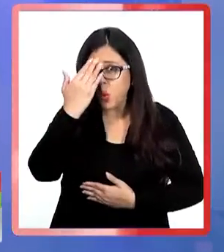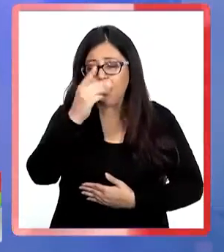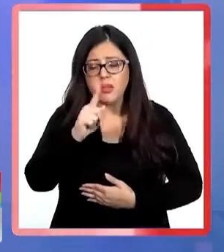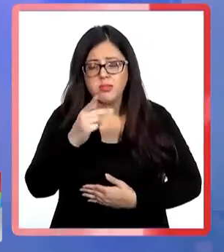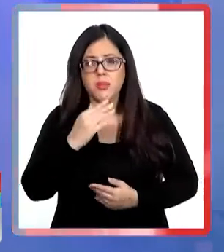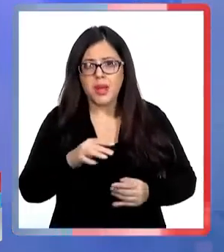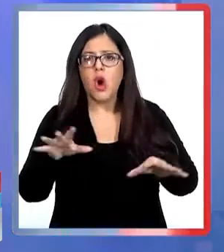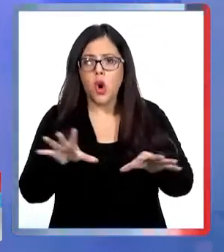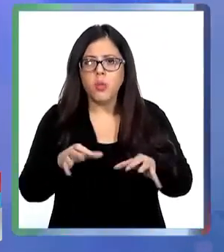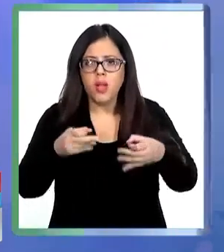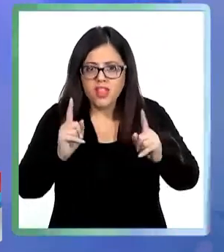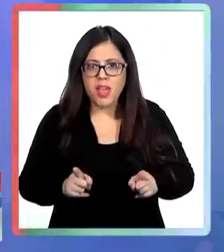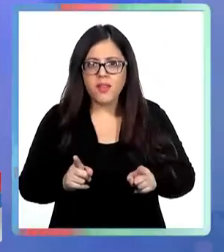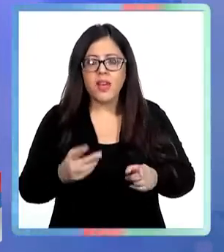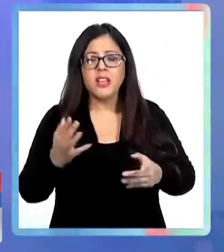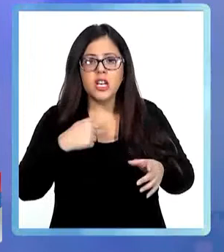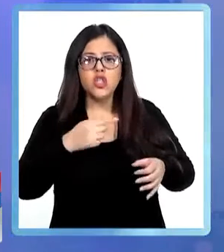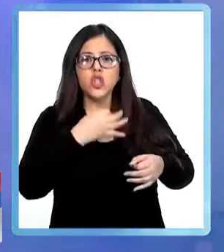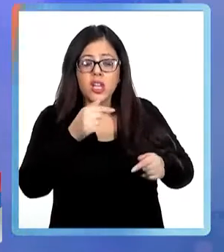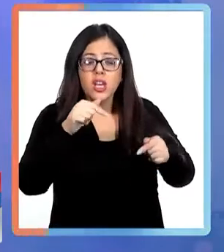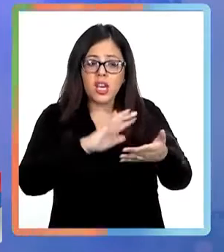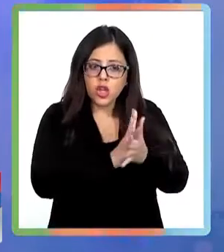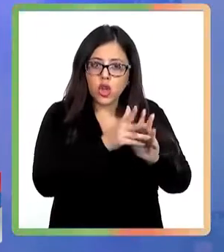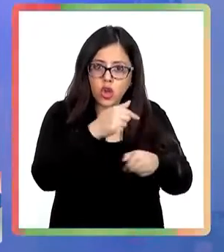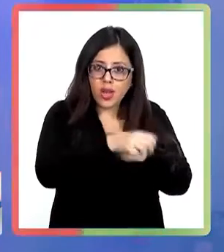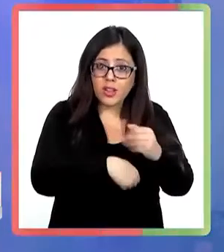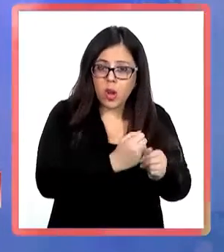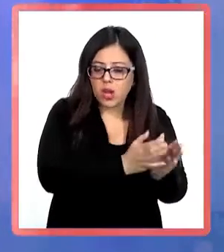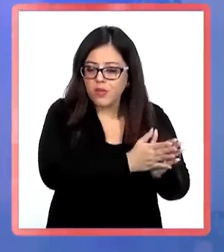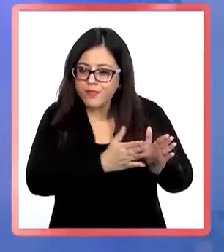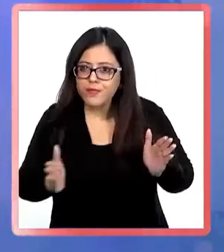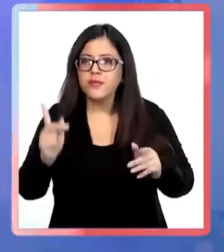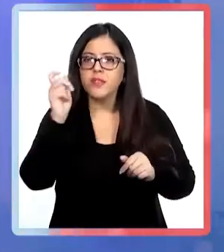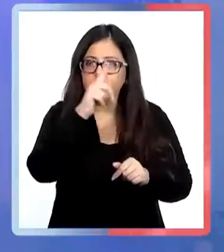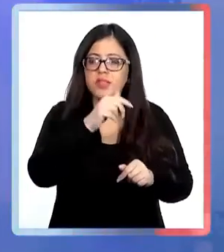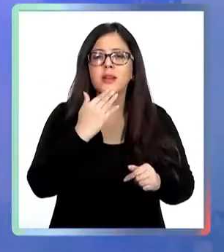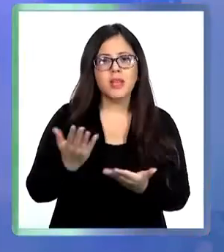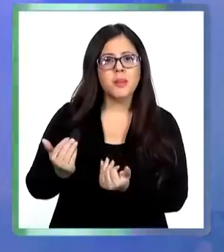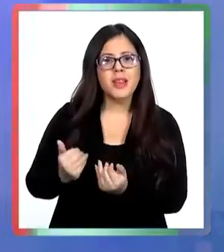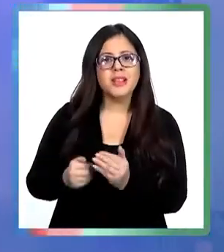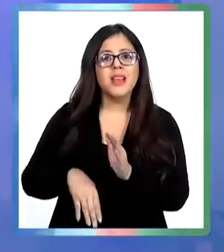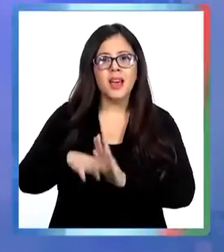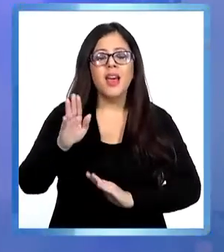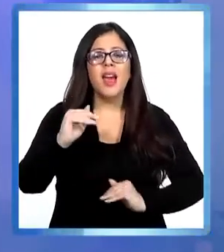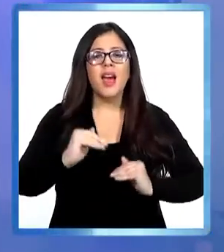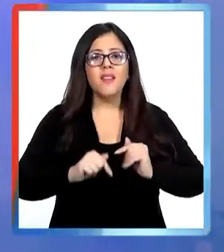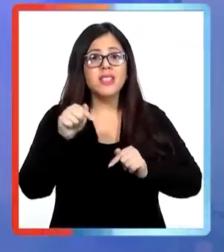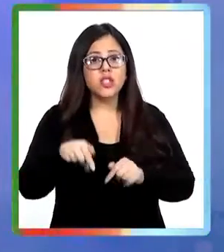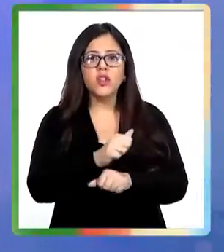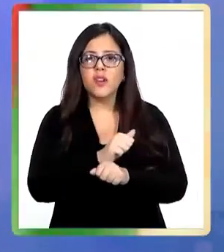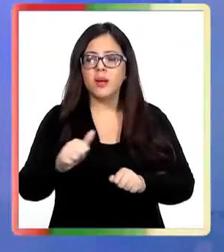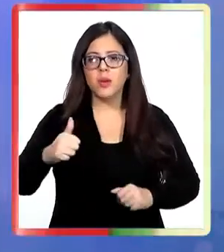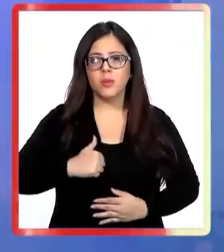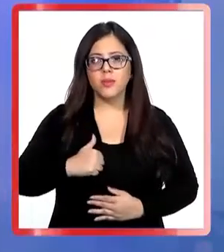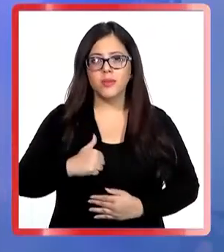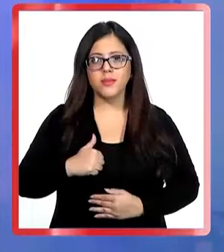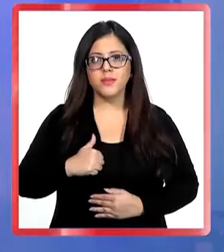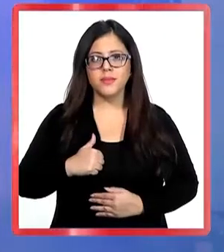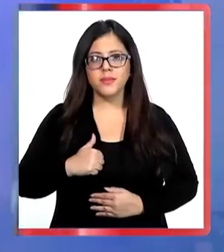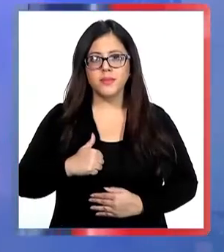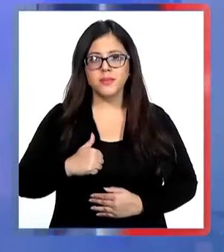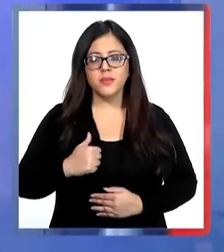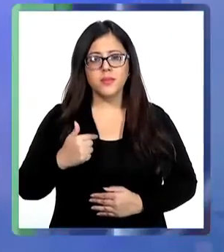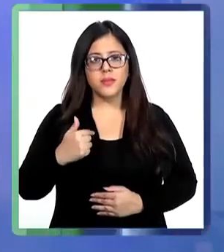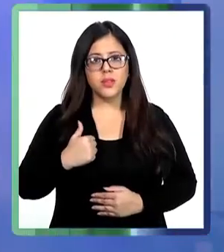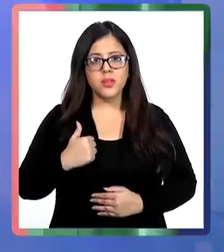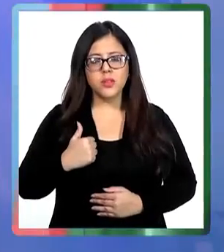dije también en la conferencia, sé que todo el periodo va a ser difícil y que como las expectativas son altas, muchas veces esas expectativas no van a poder ser cumplidas. Y